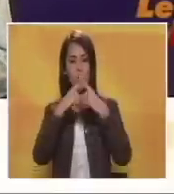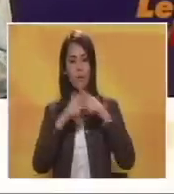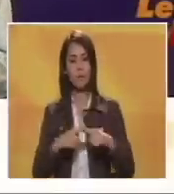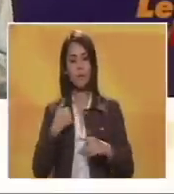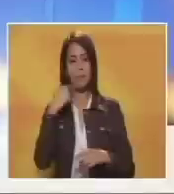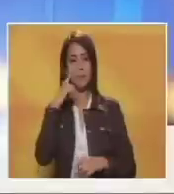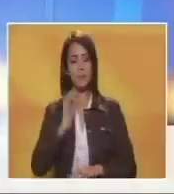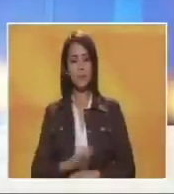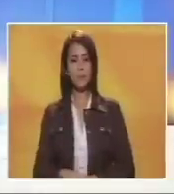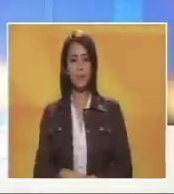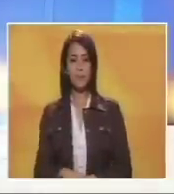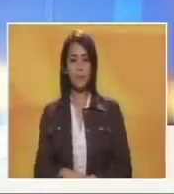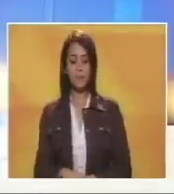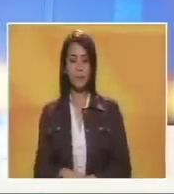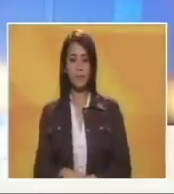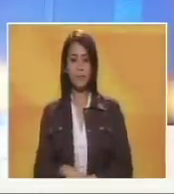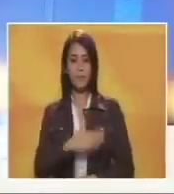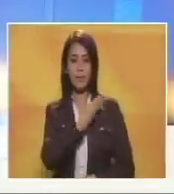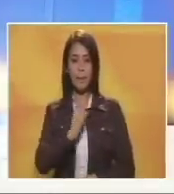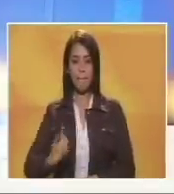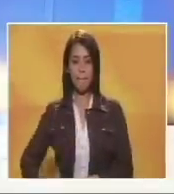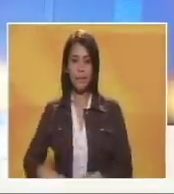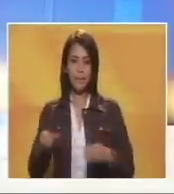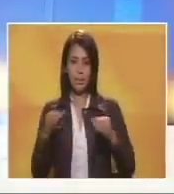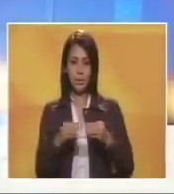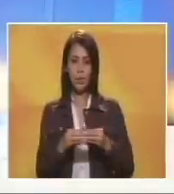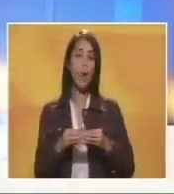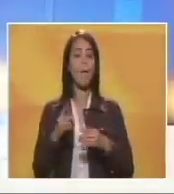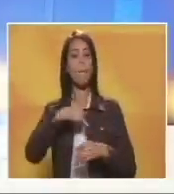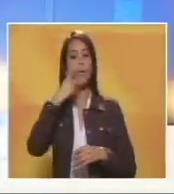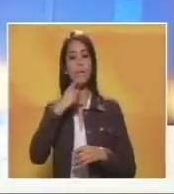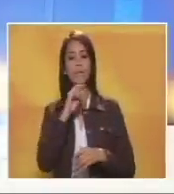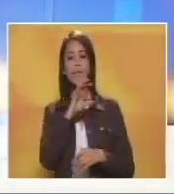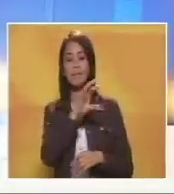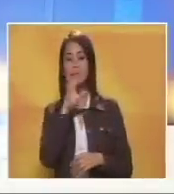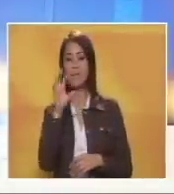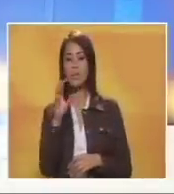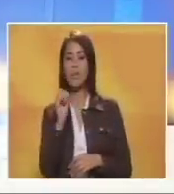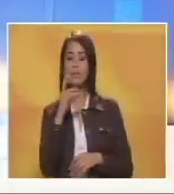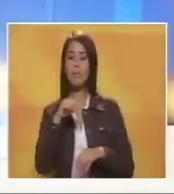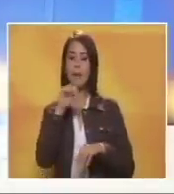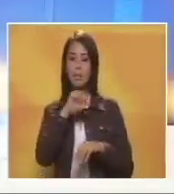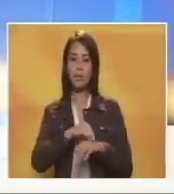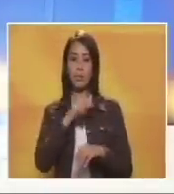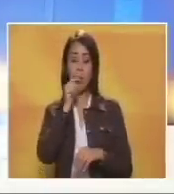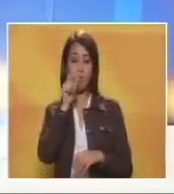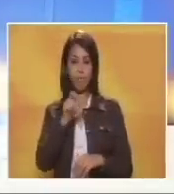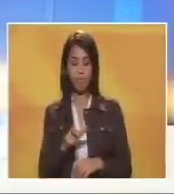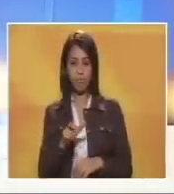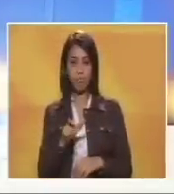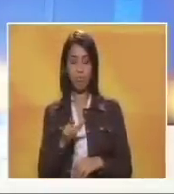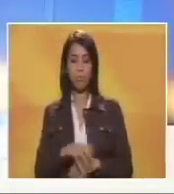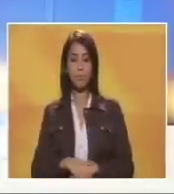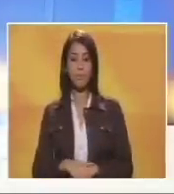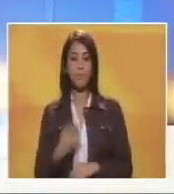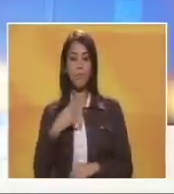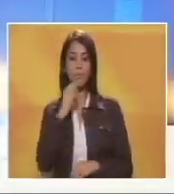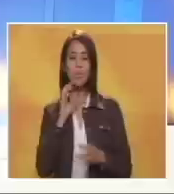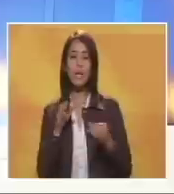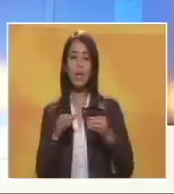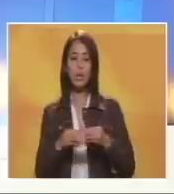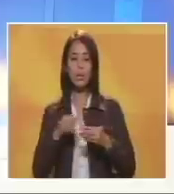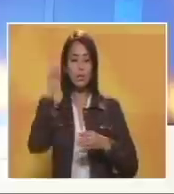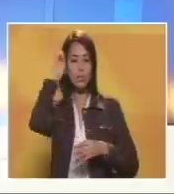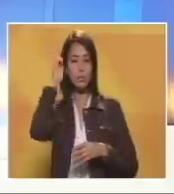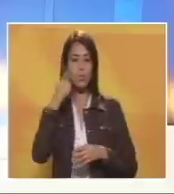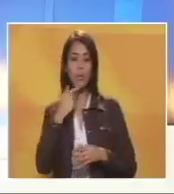maneja. El presidente de la Comisión de Política Exterior de la Asamblea Nacional, Luis Florido, aseguró que la Cumbre de las Américas se ratificó